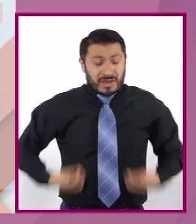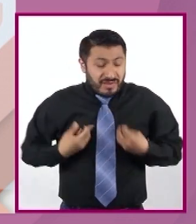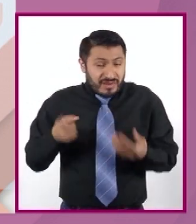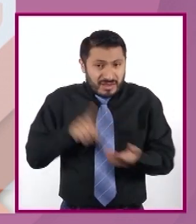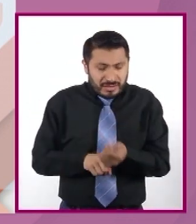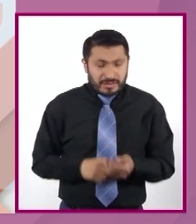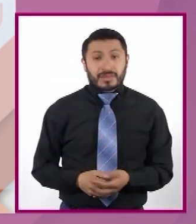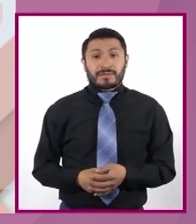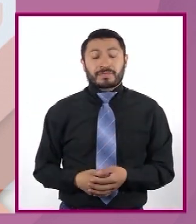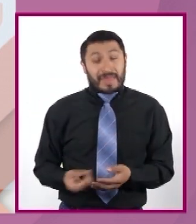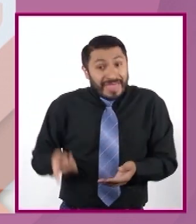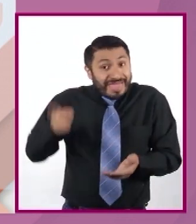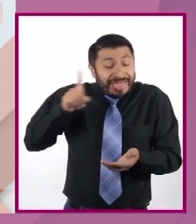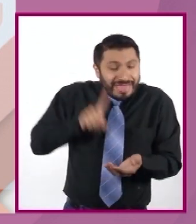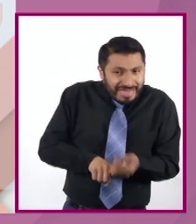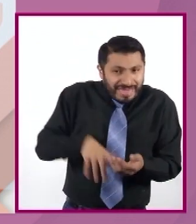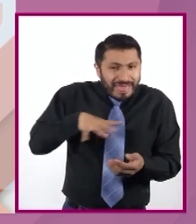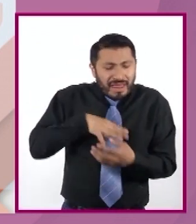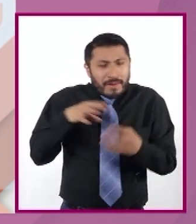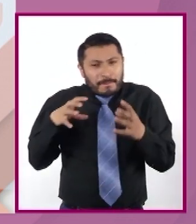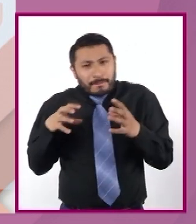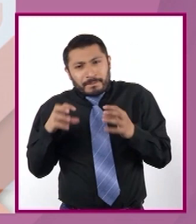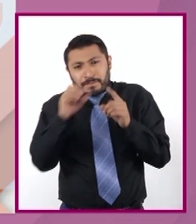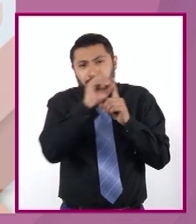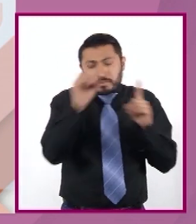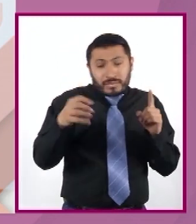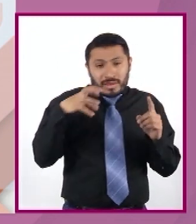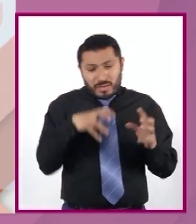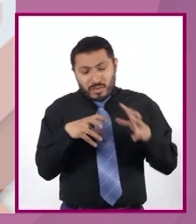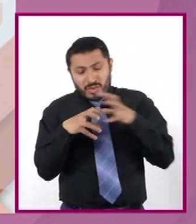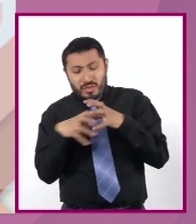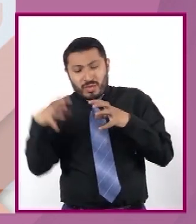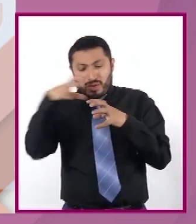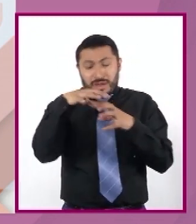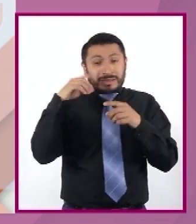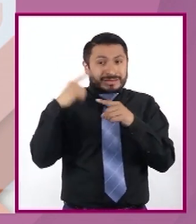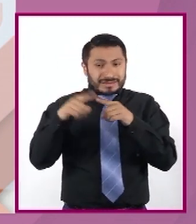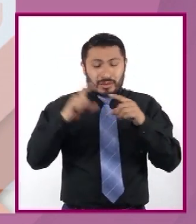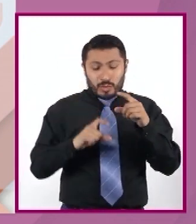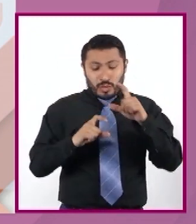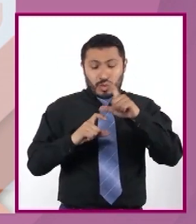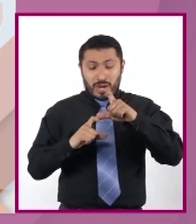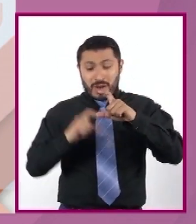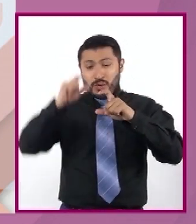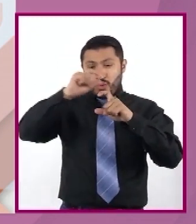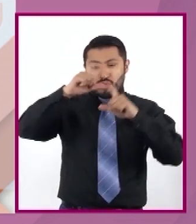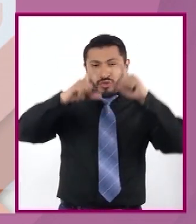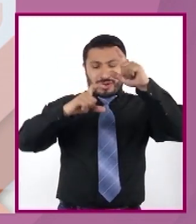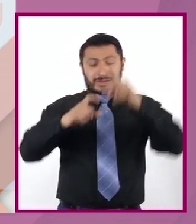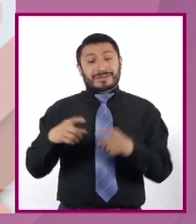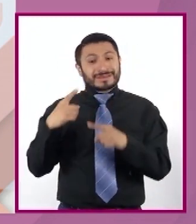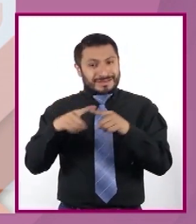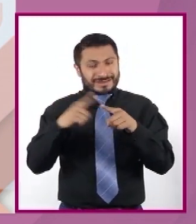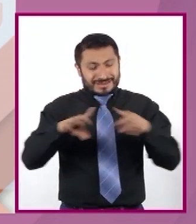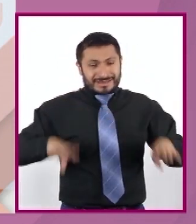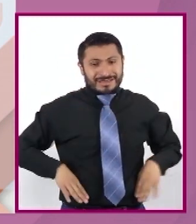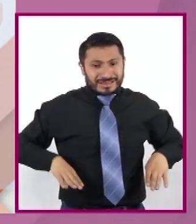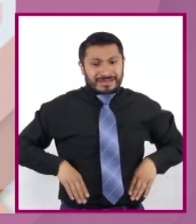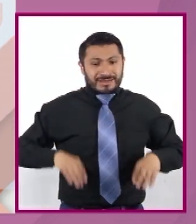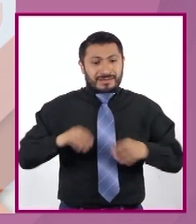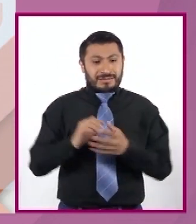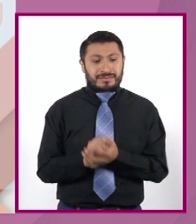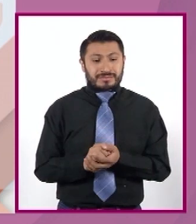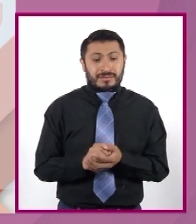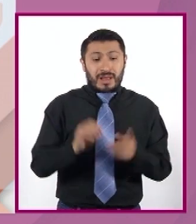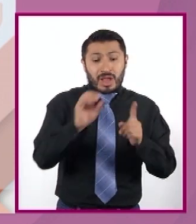del globo terrestre está estructurado en 3 capas de distinto grosor y composición. El orbe es